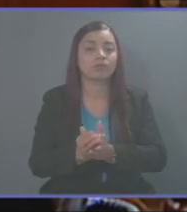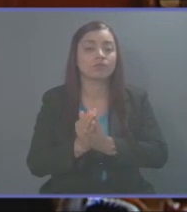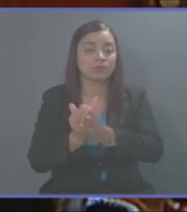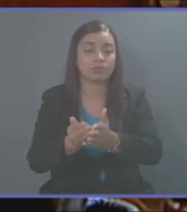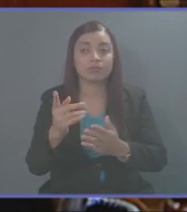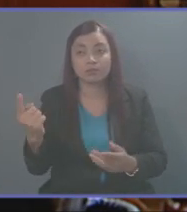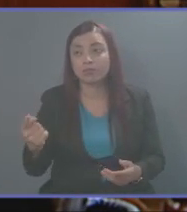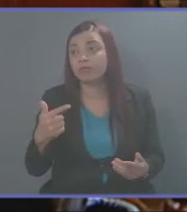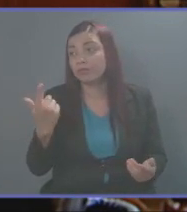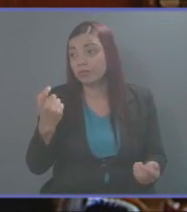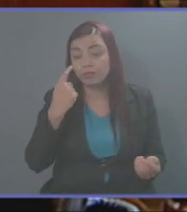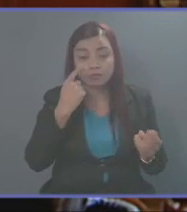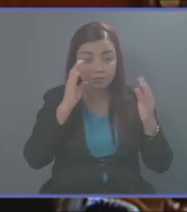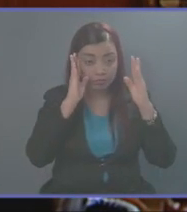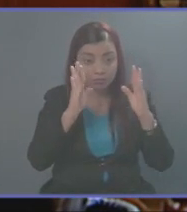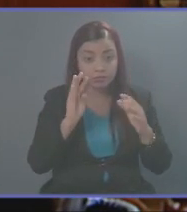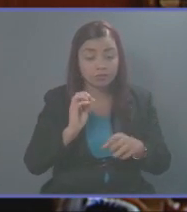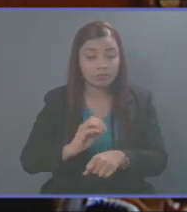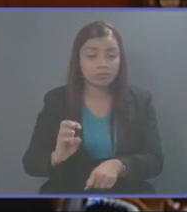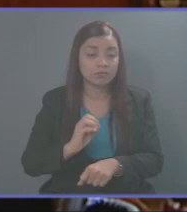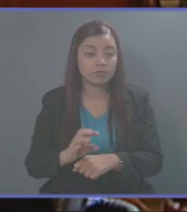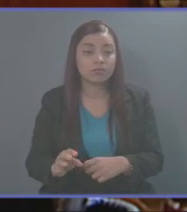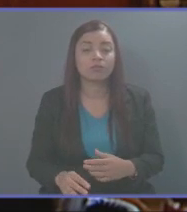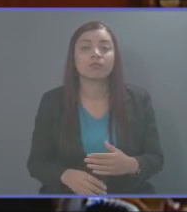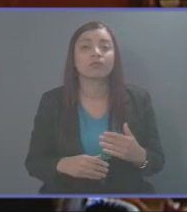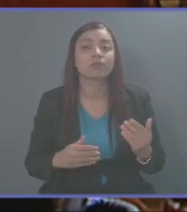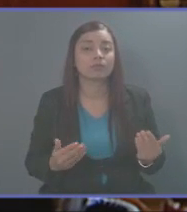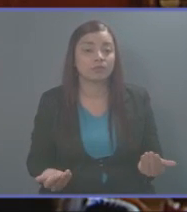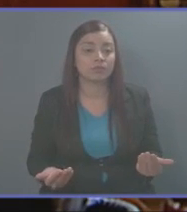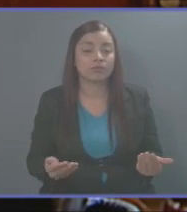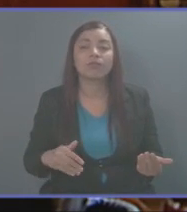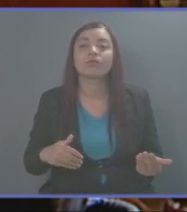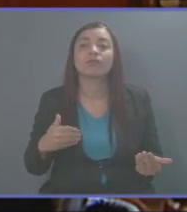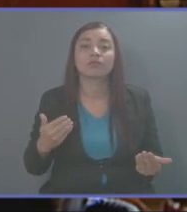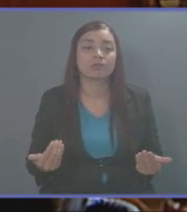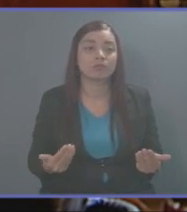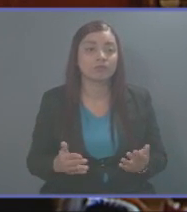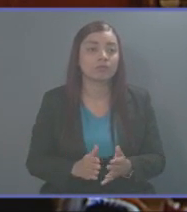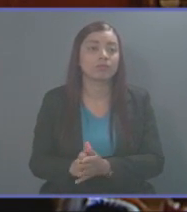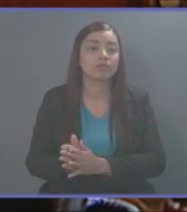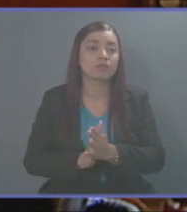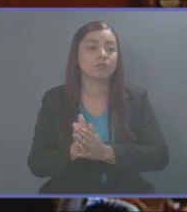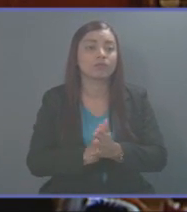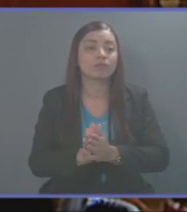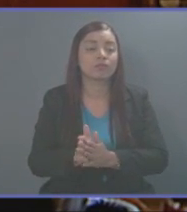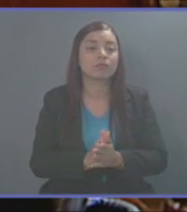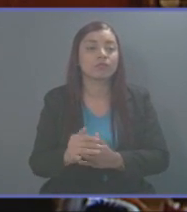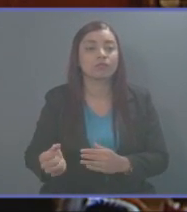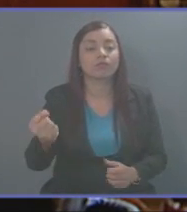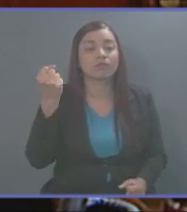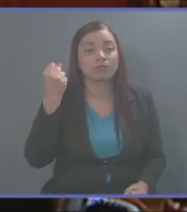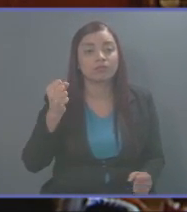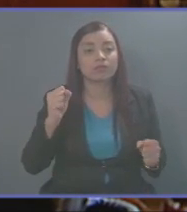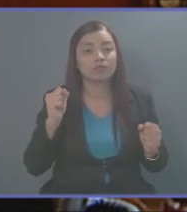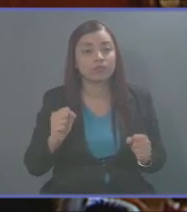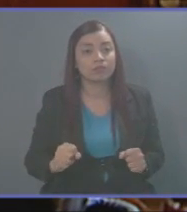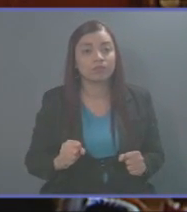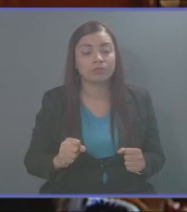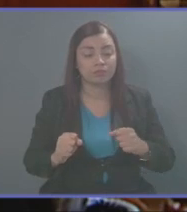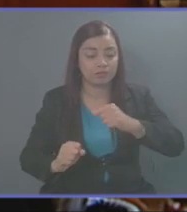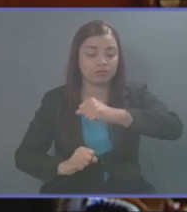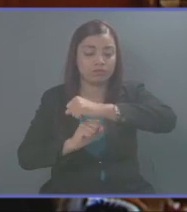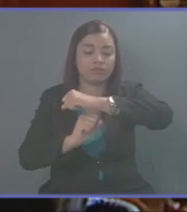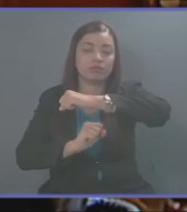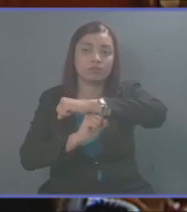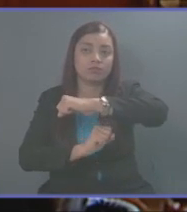están pendientes de este recomendable, ya que es de suma importancia la construcción de este puente para